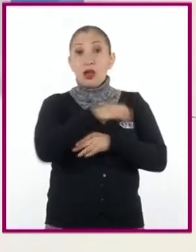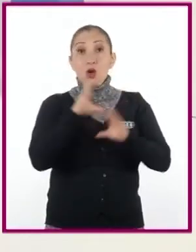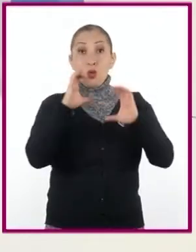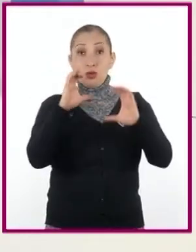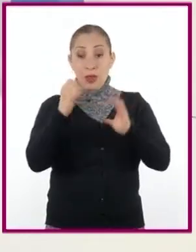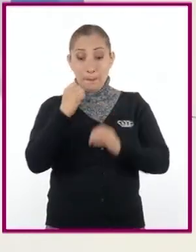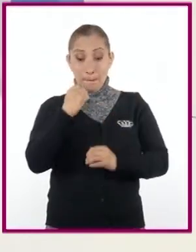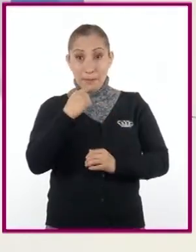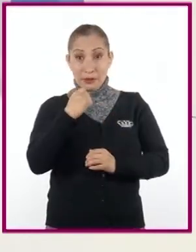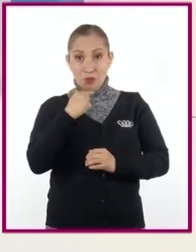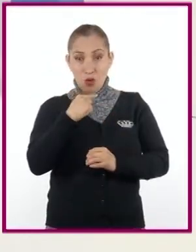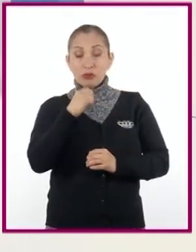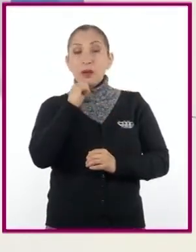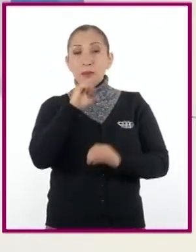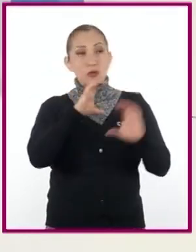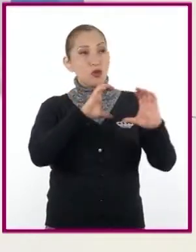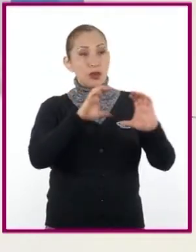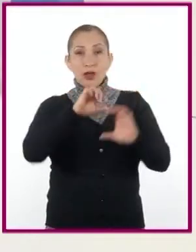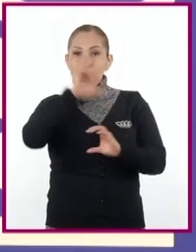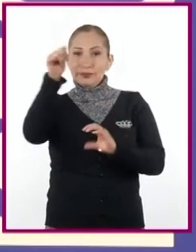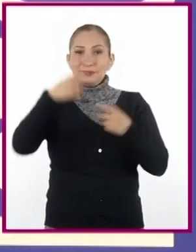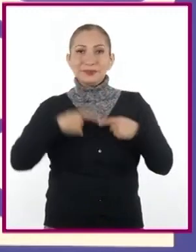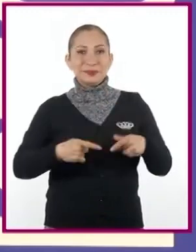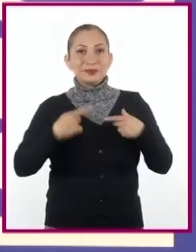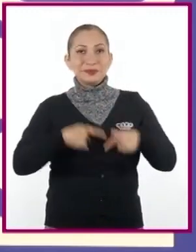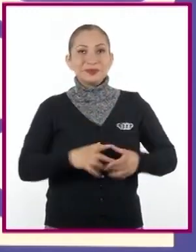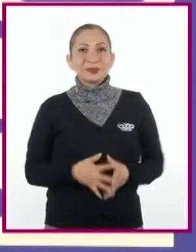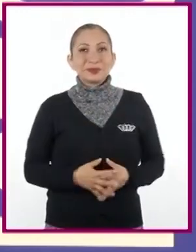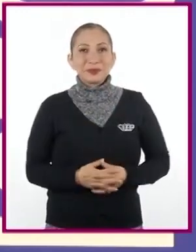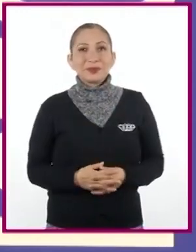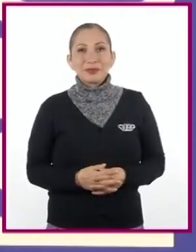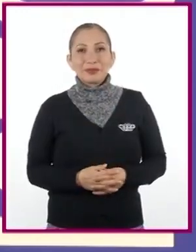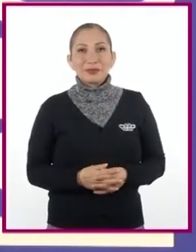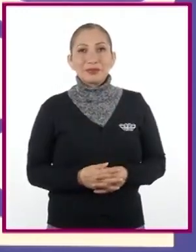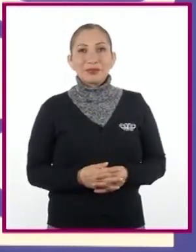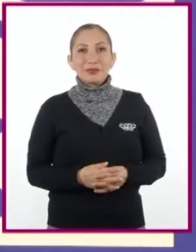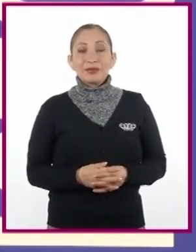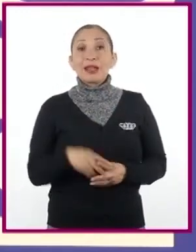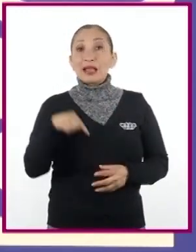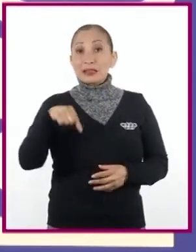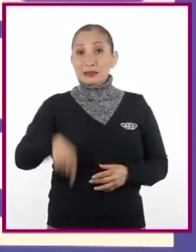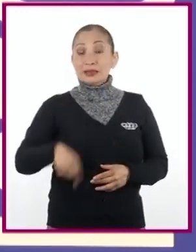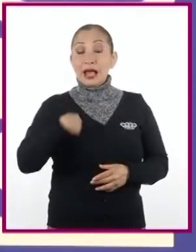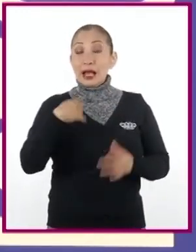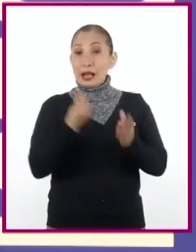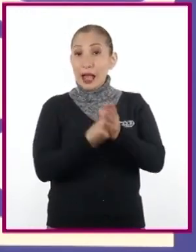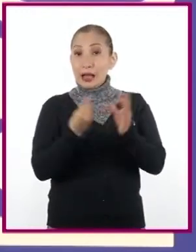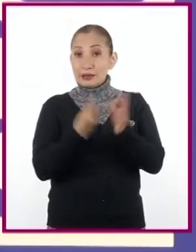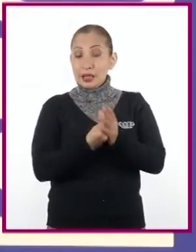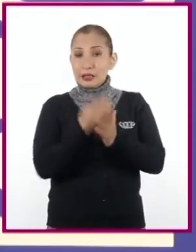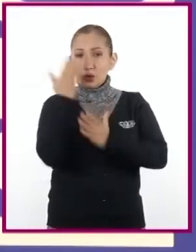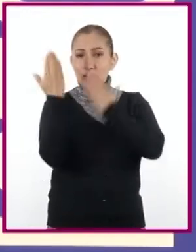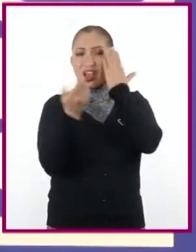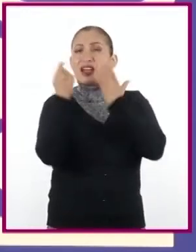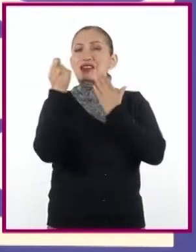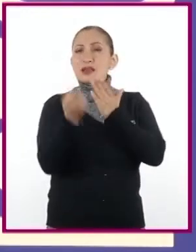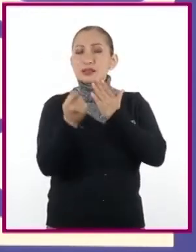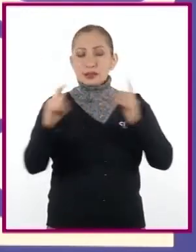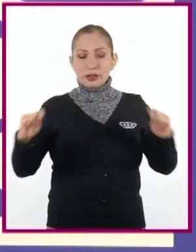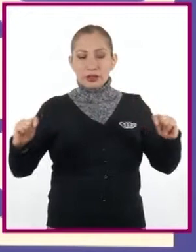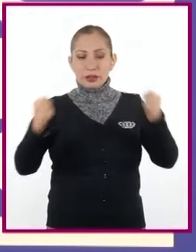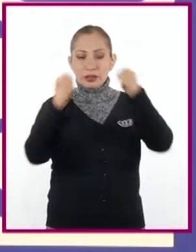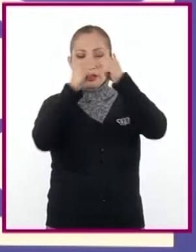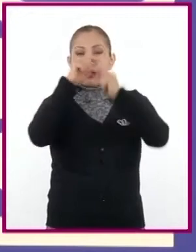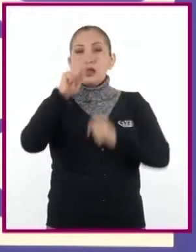a nosotros mismos, cuidamos a los demás. Durante esta sesión estudiaremos a Teotihuacán como una de las